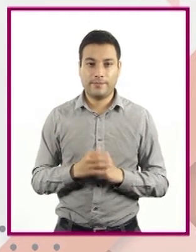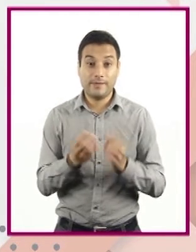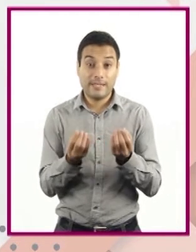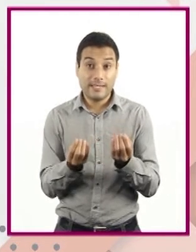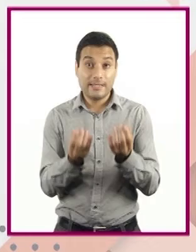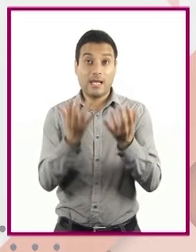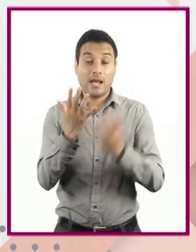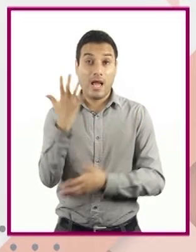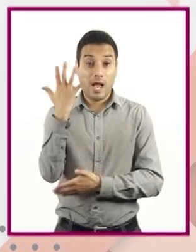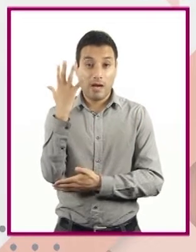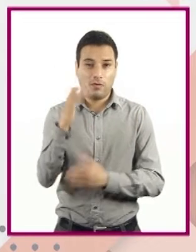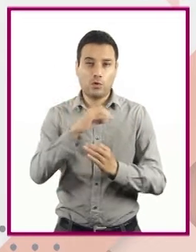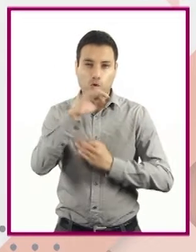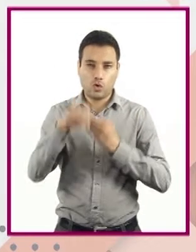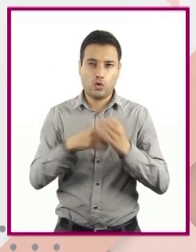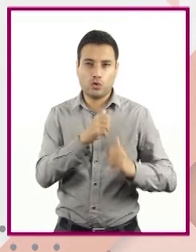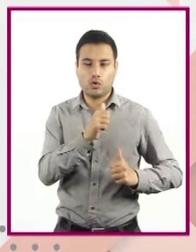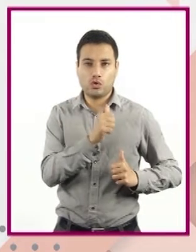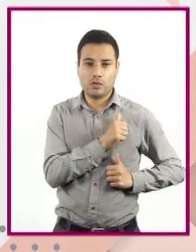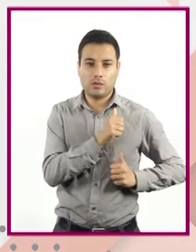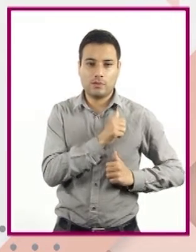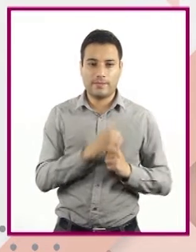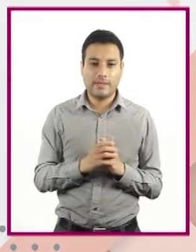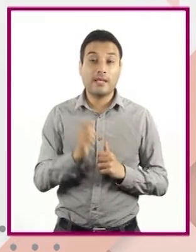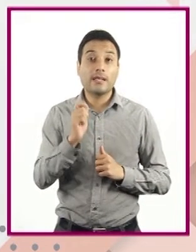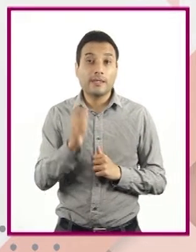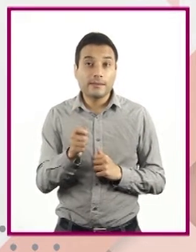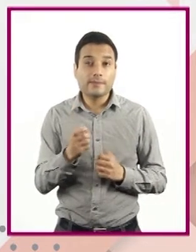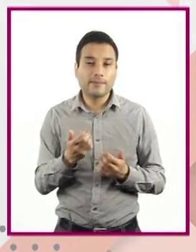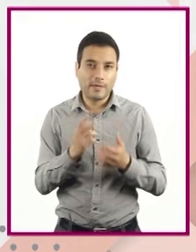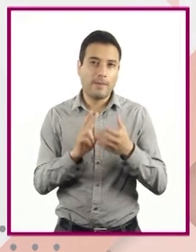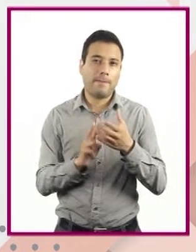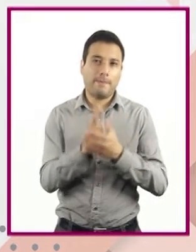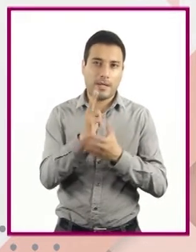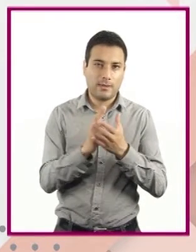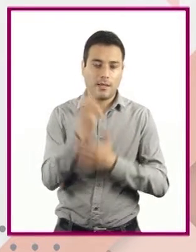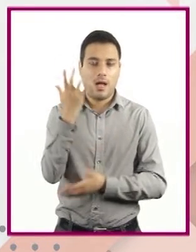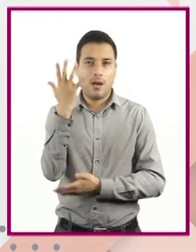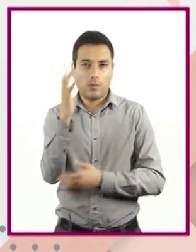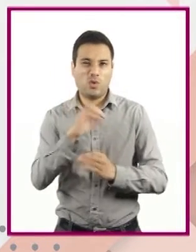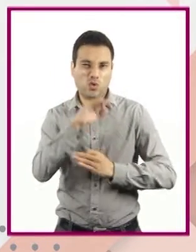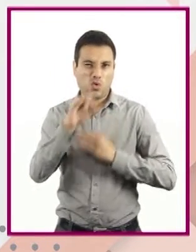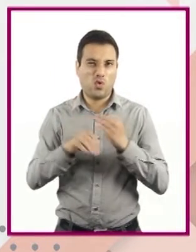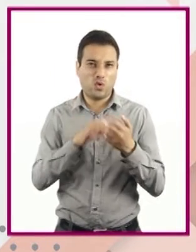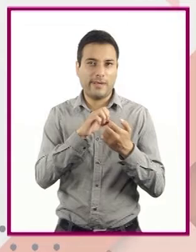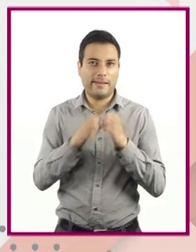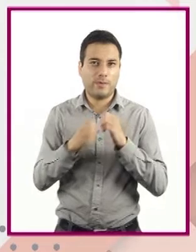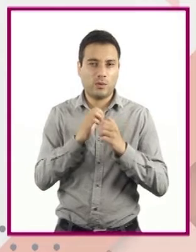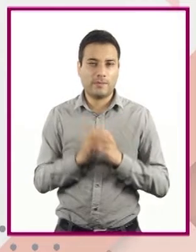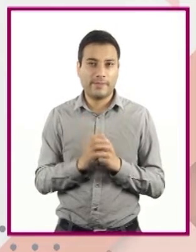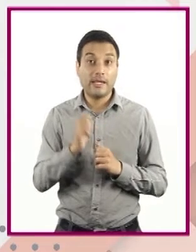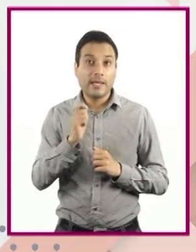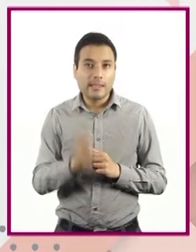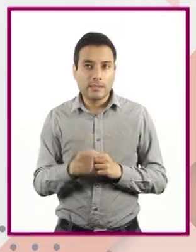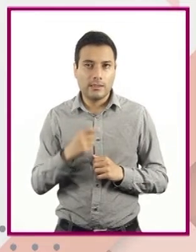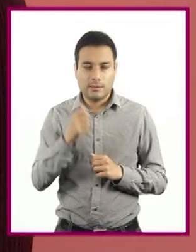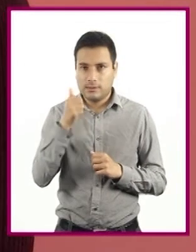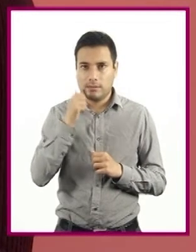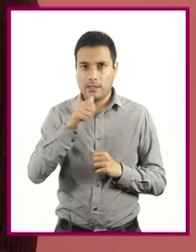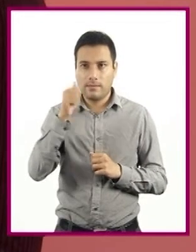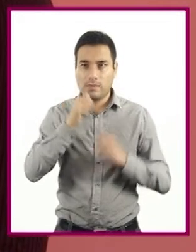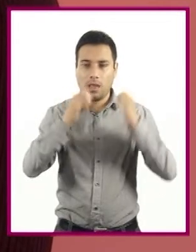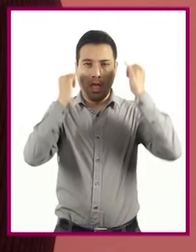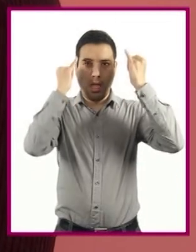soldados. Literalmente quiere decir, cada hierba y árbol parecen un enemigo. Es decir, tener miedos